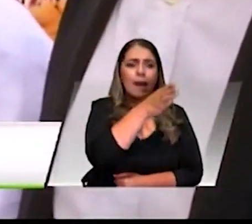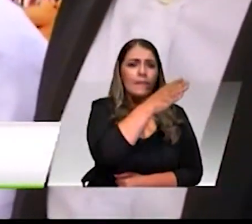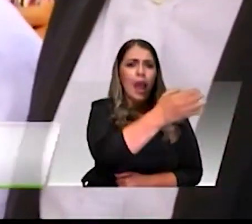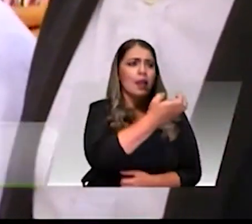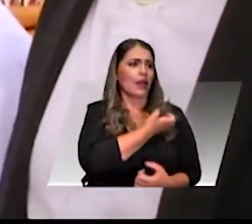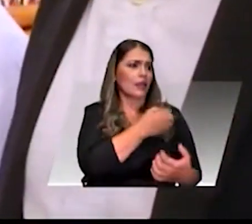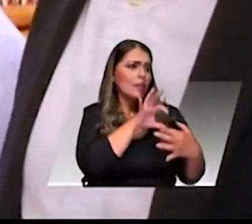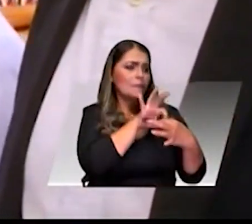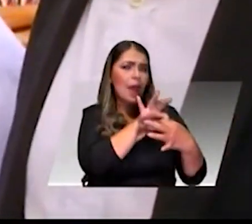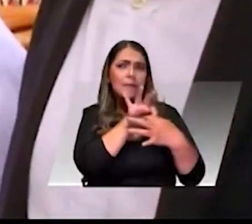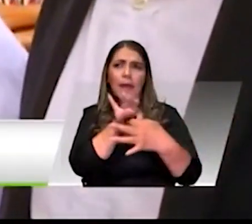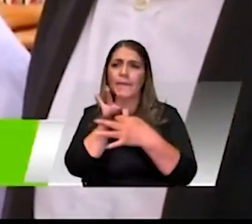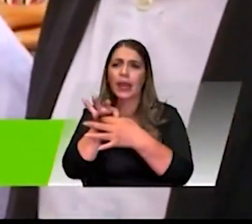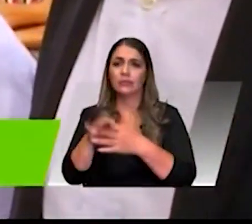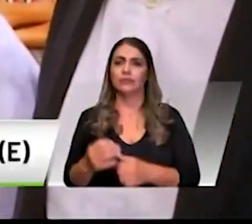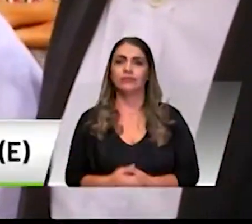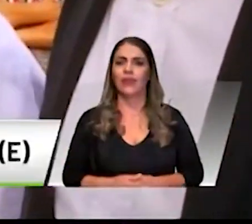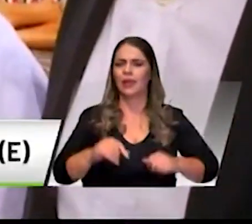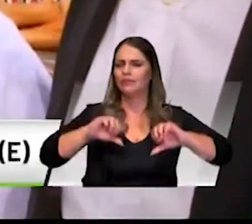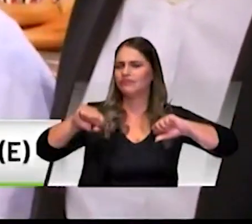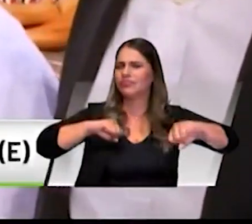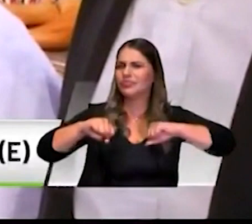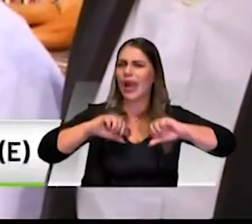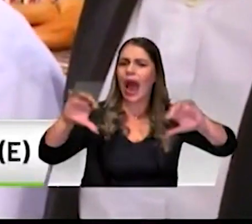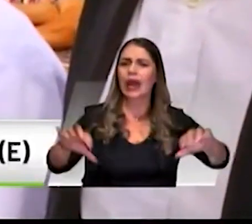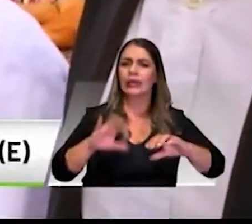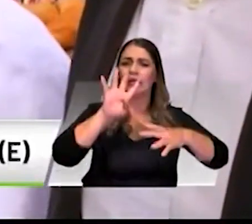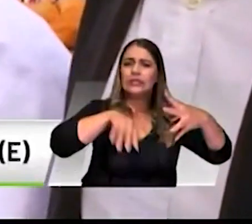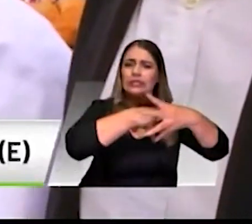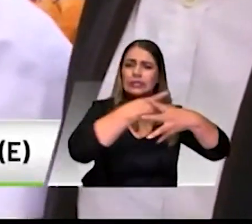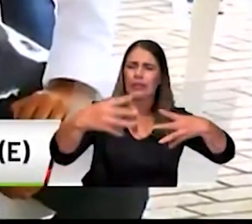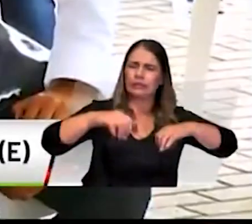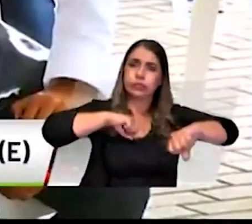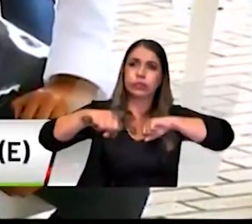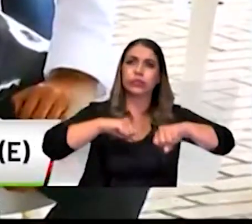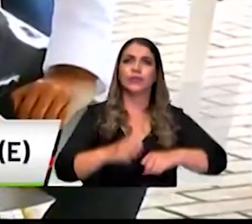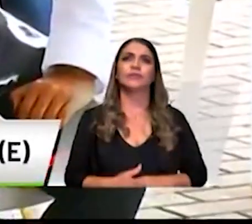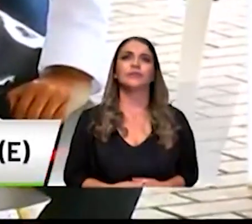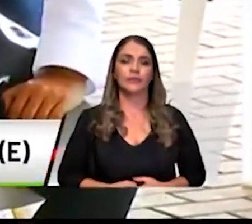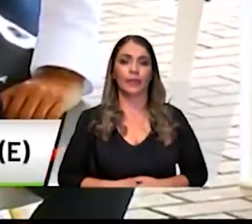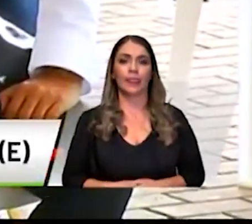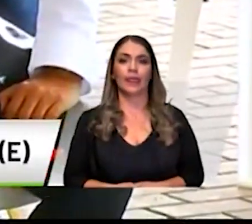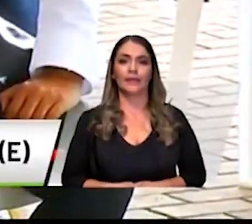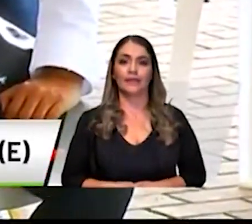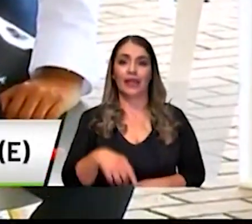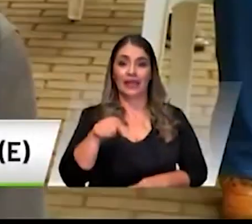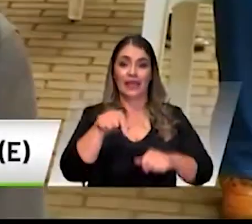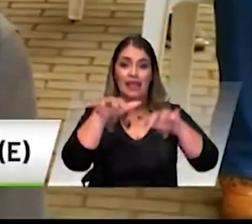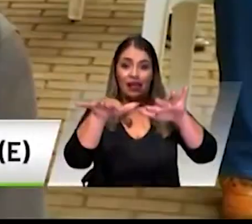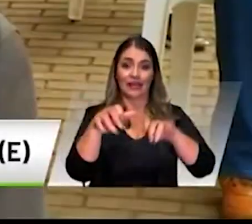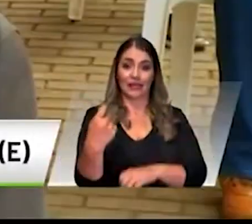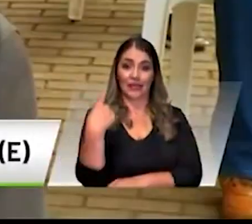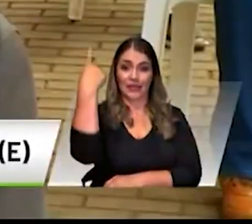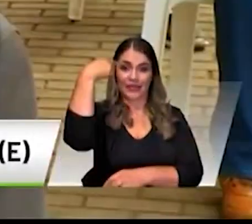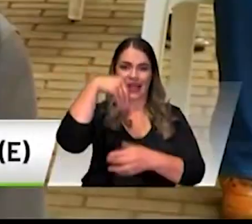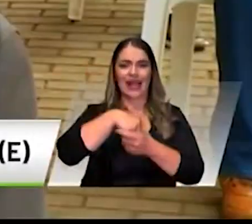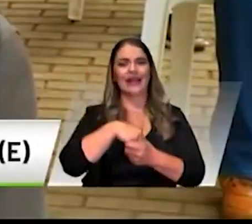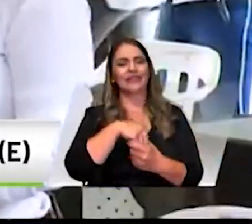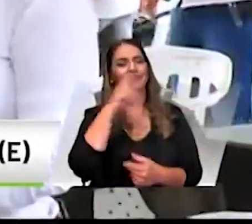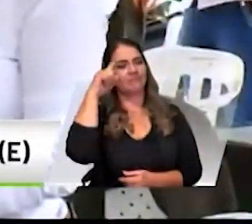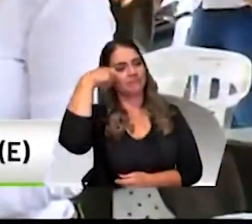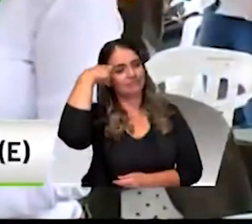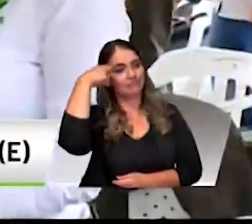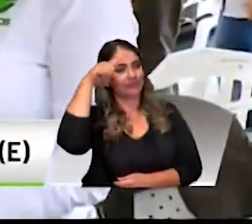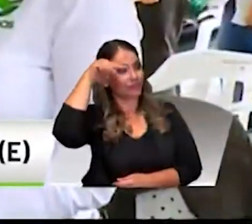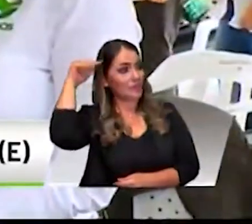alcaldes. Estuvimos siempre activos con una agenda muy, muy intensa. Diputados de Antioquia celebraron el retorno al cargo de Aníbal